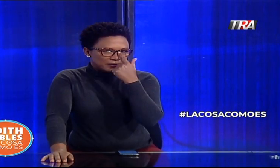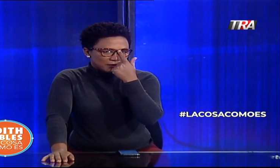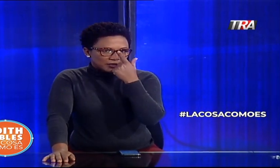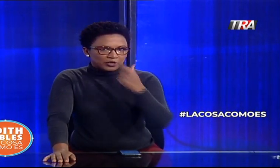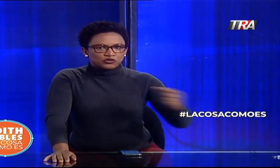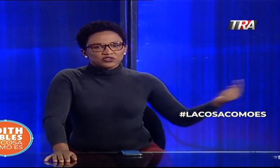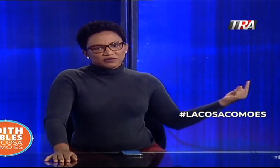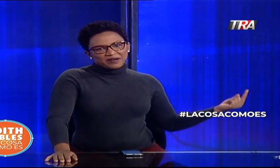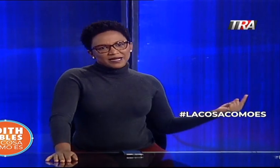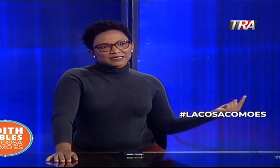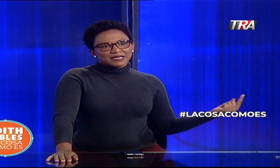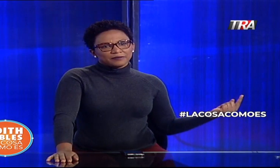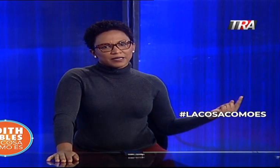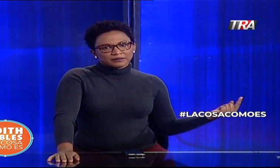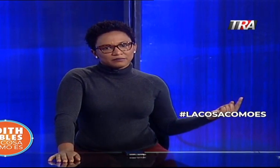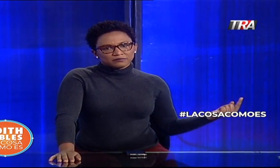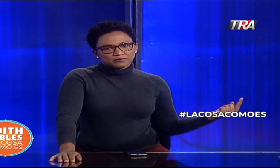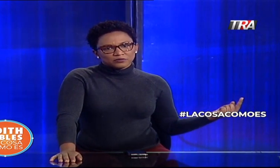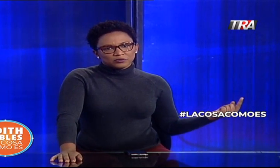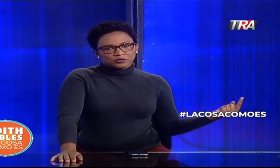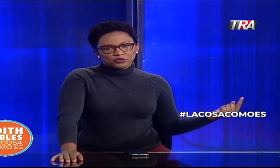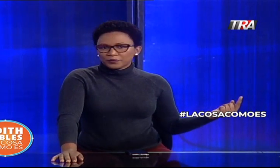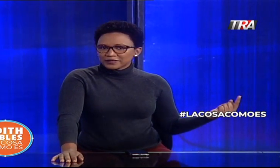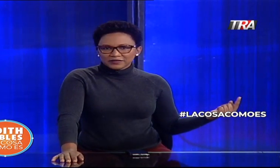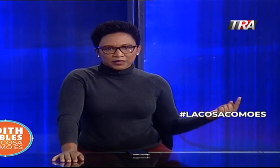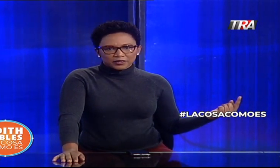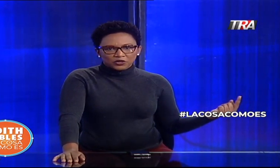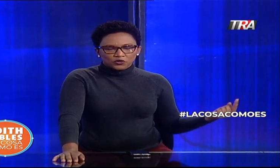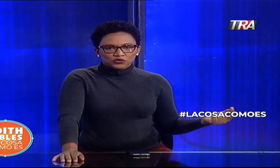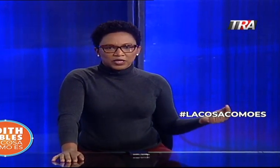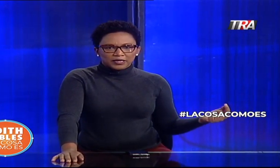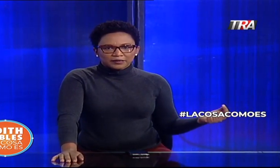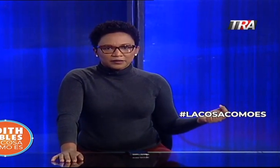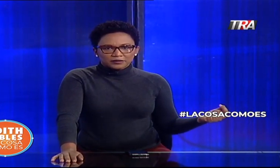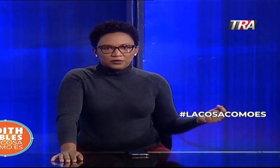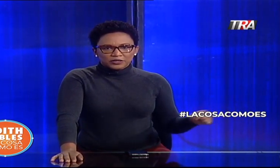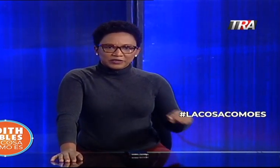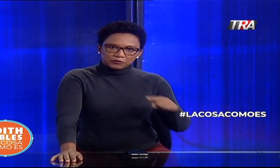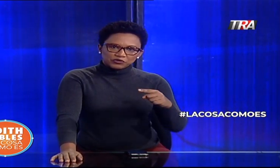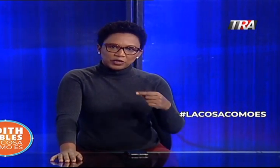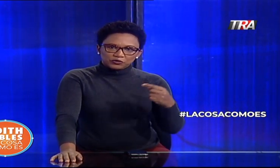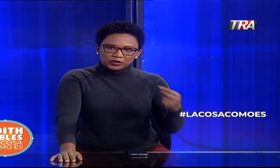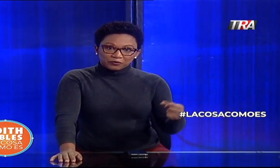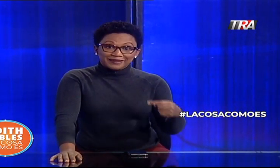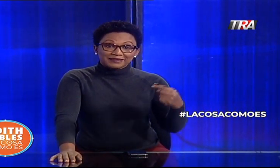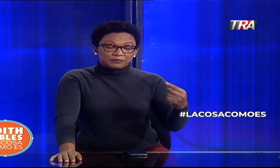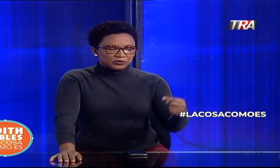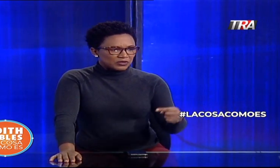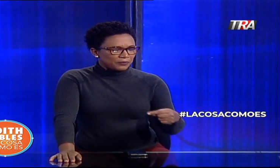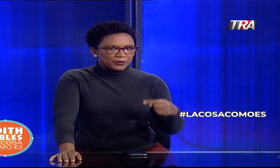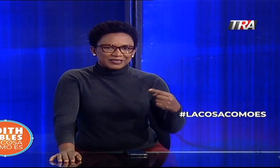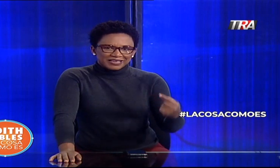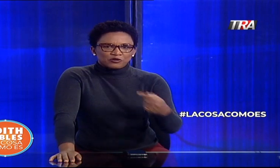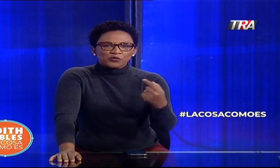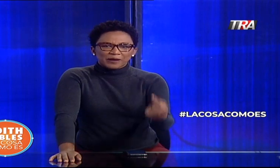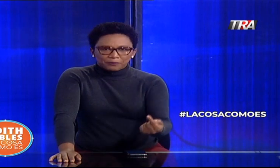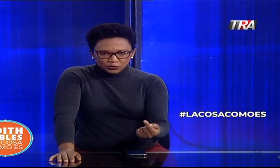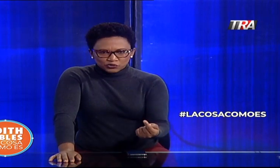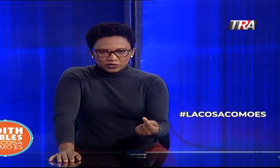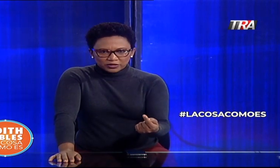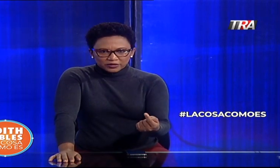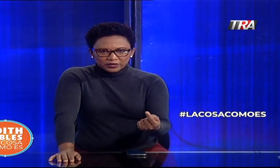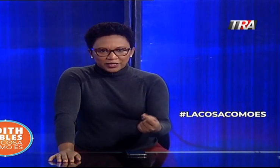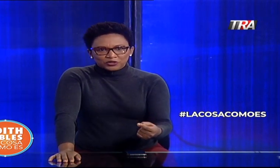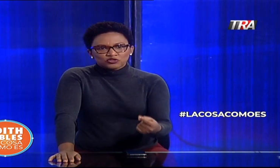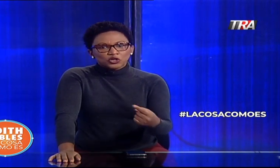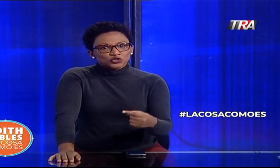casa, que entonces se fajan a celebrar. No puede ser. O sea, está cuestionando que guardias, dicen, es como una